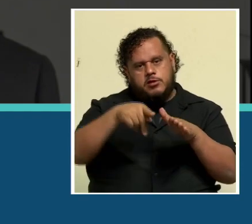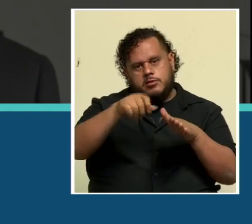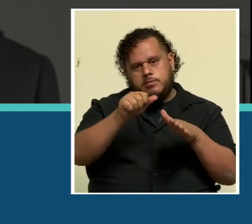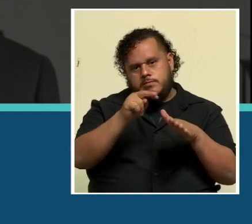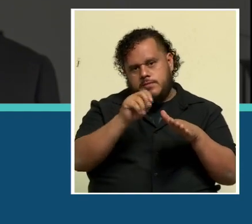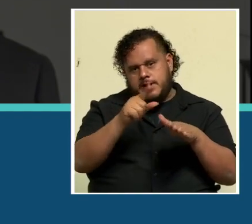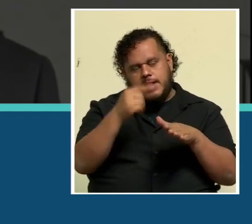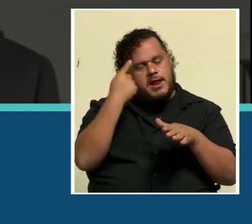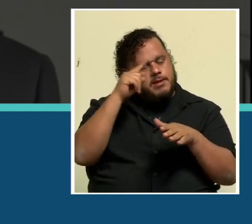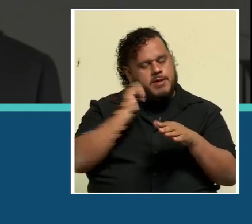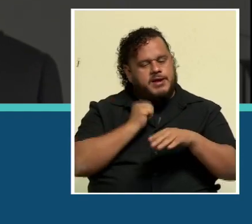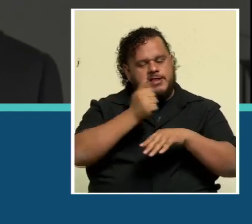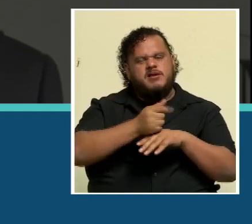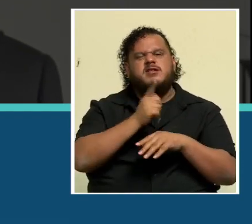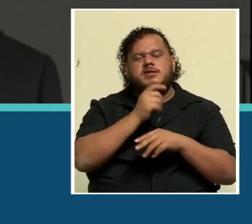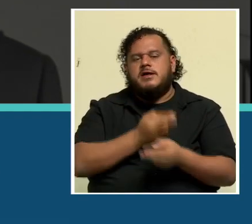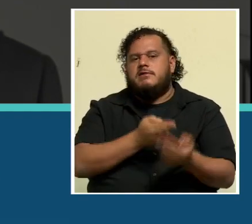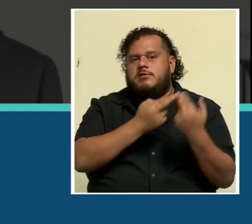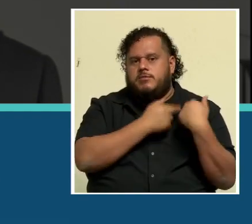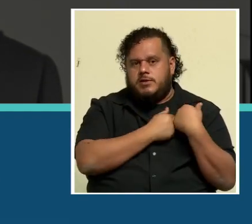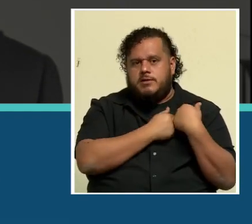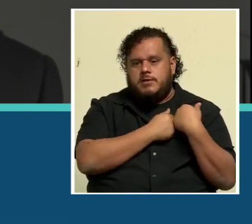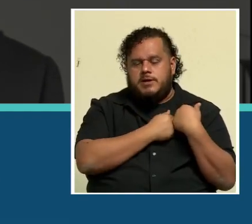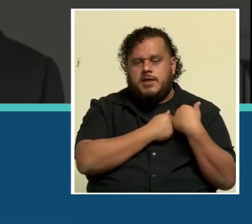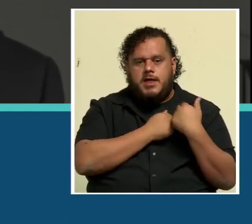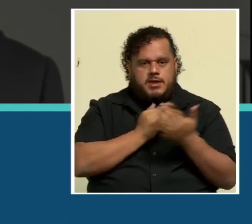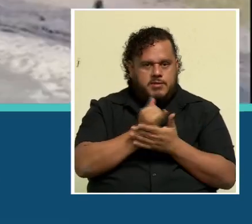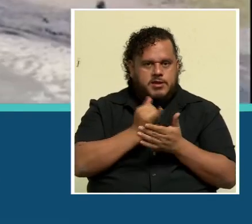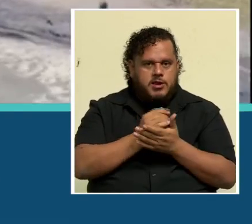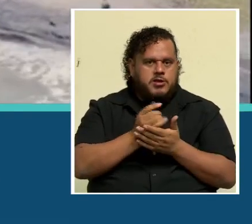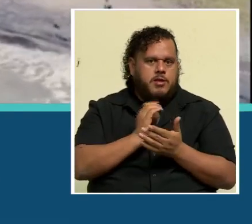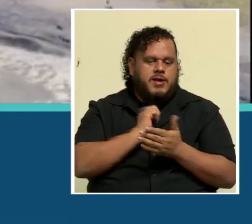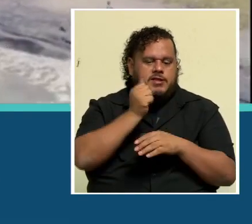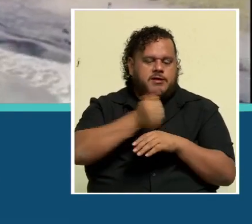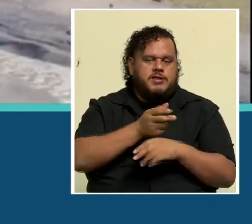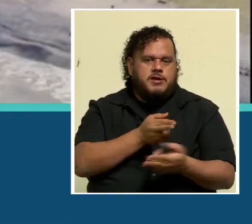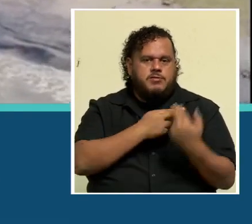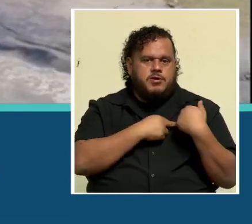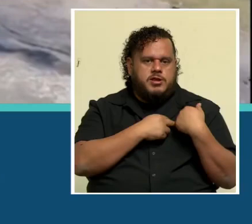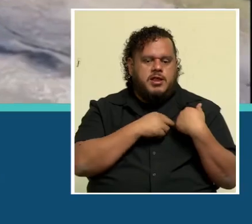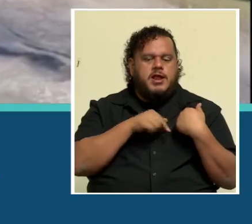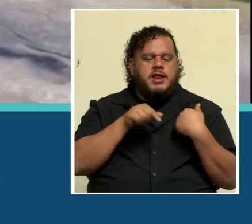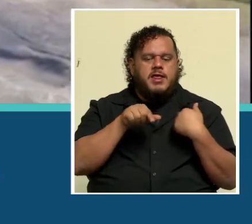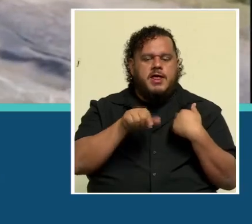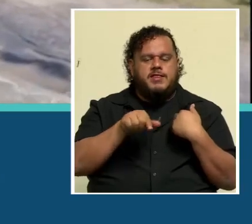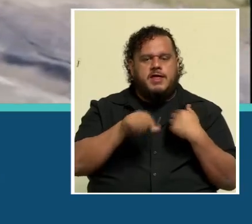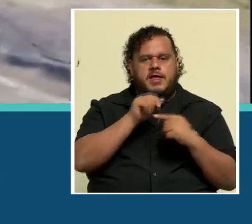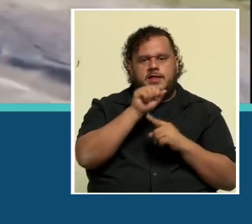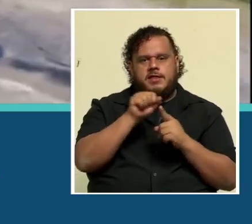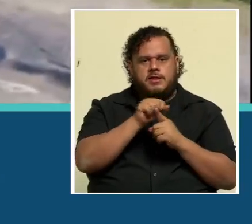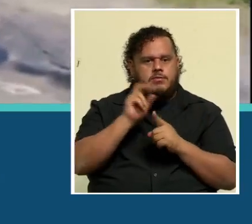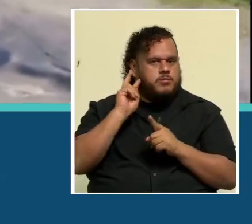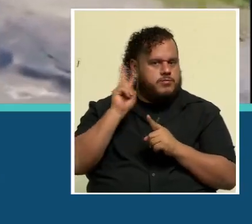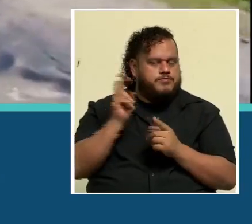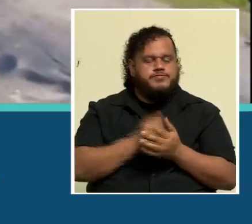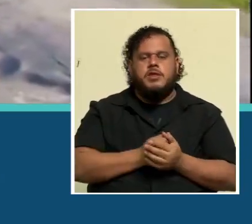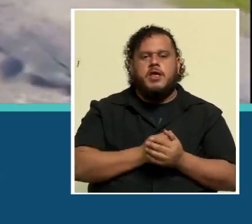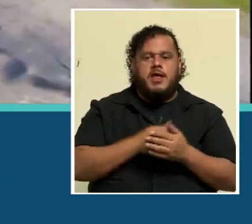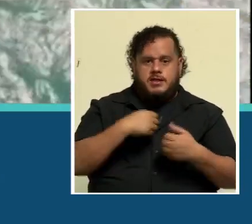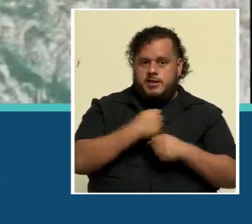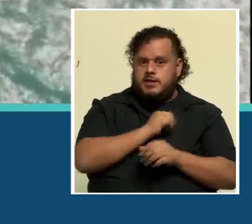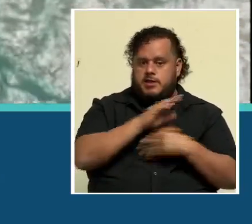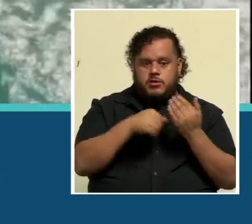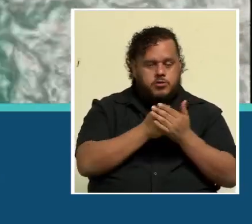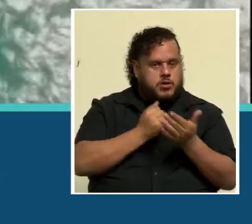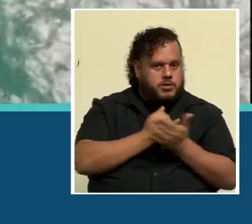la responsabilidad sobre este tipo de situaciones. El fiscal además aseguró que se está realizando toda la investigación